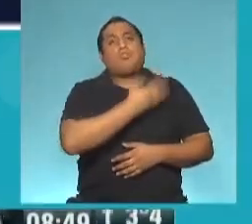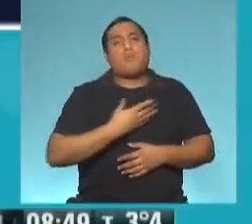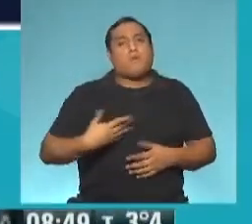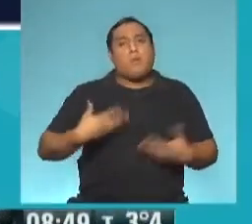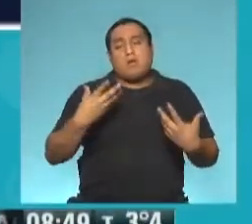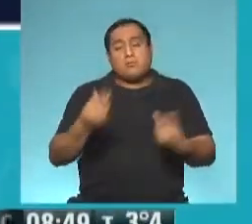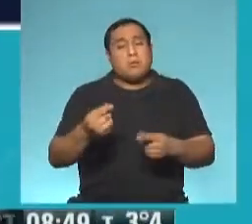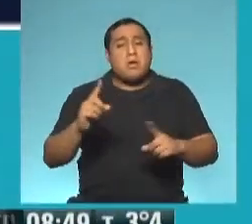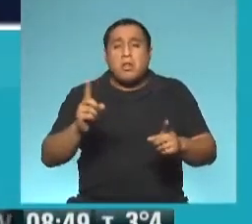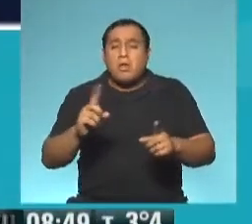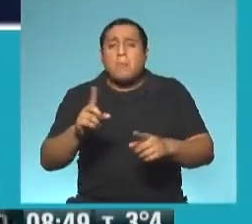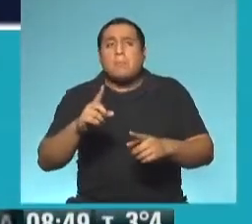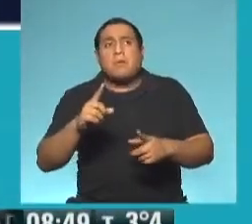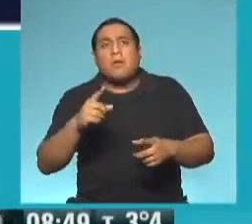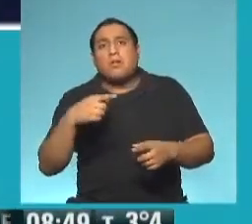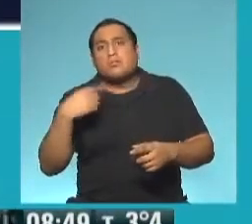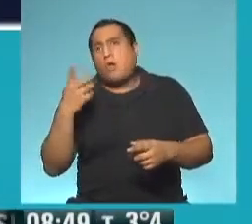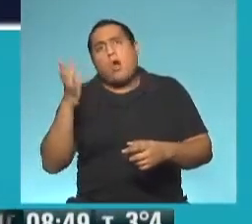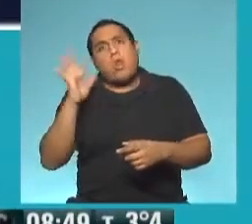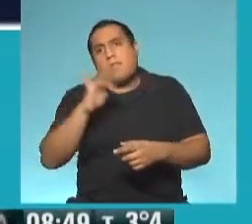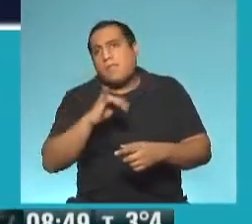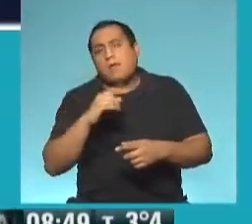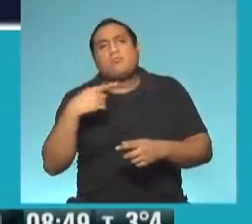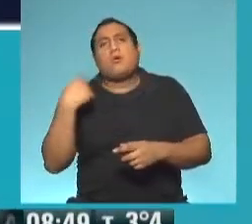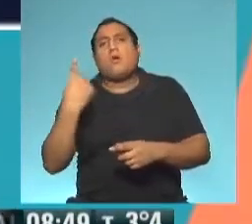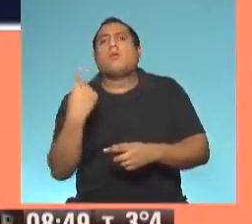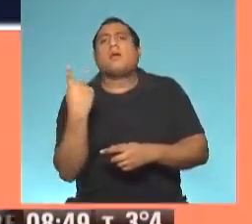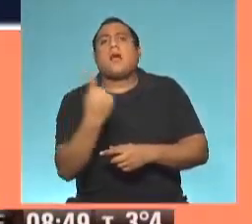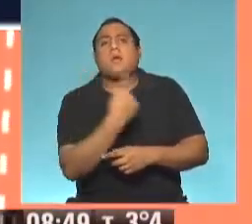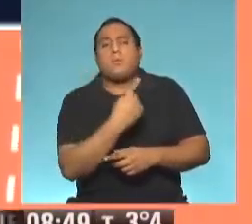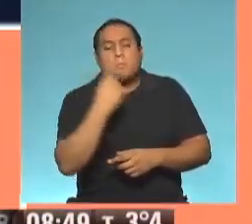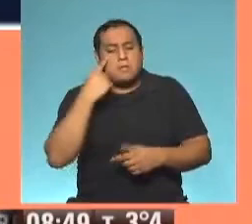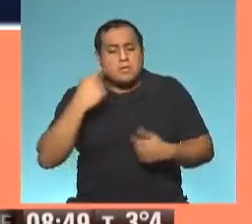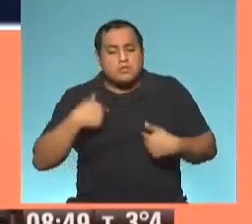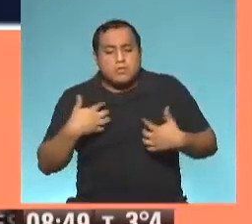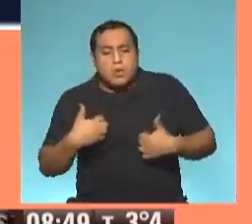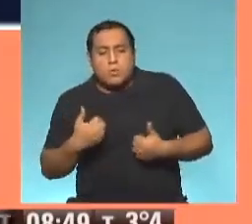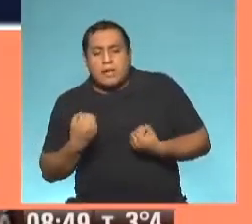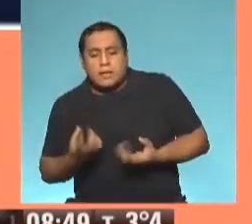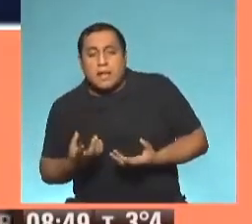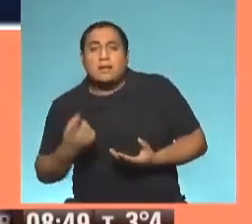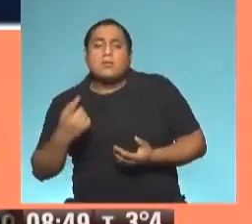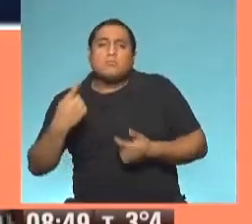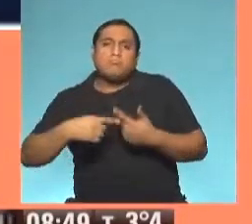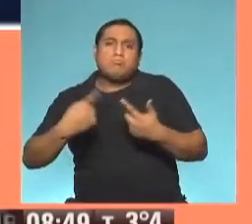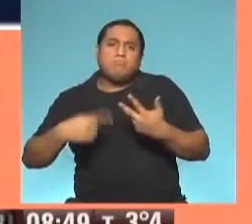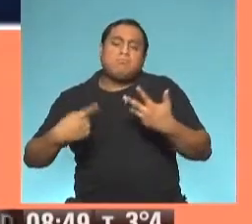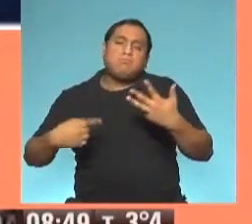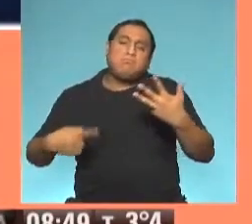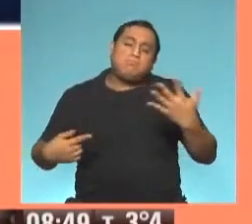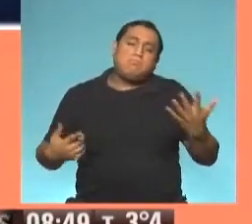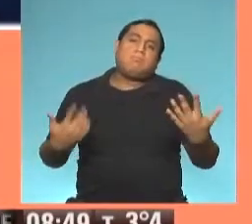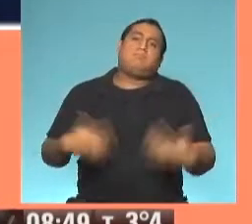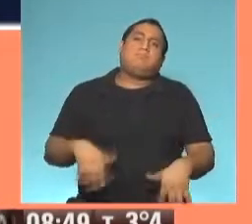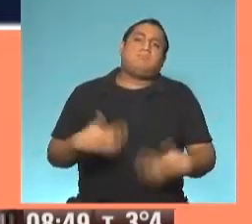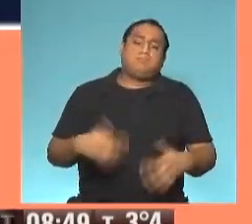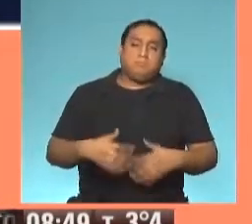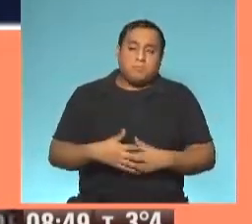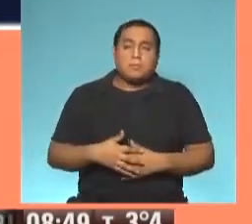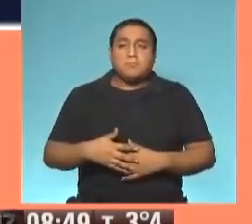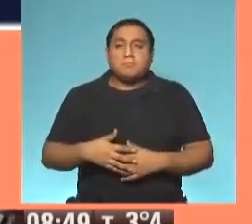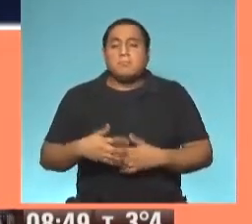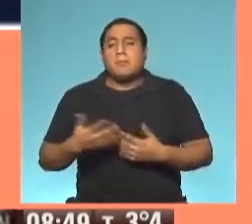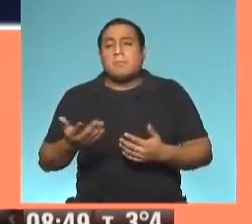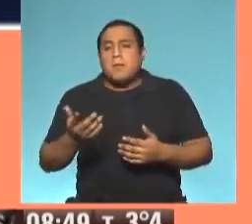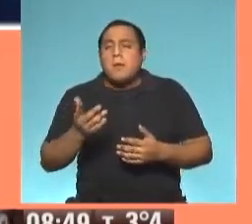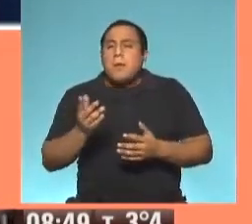realidad corporal palpable día a día de Tal cada cual. uno de nosotros. Entonces, son muchas cosas puestas encima de la mesa, y